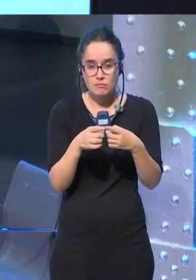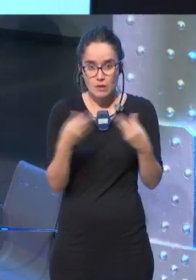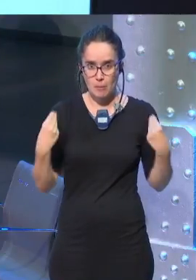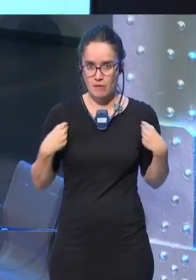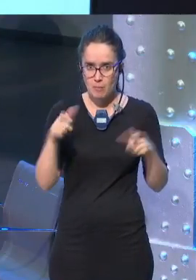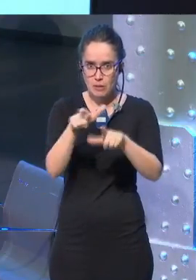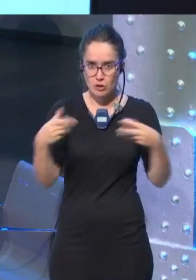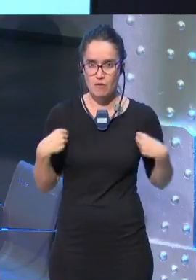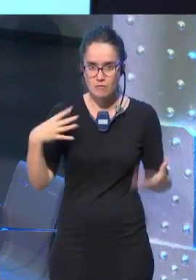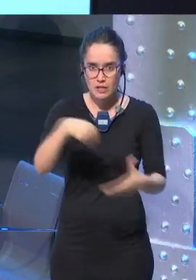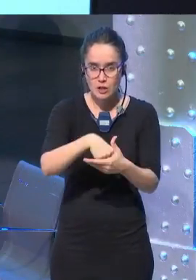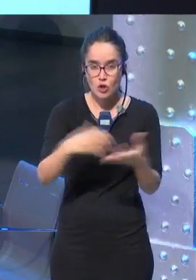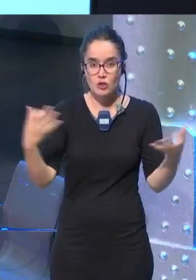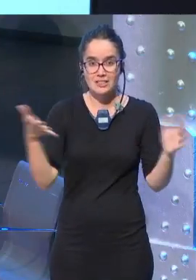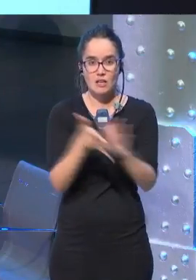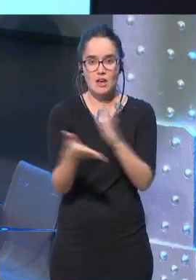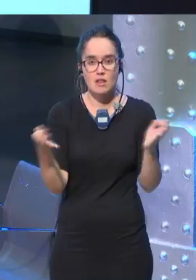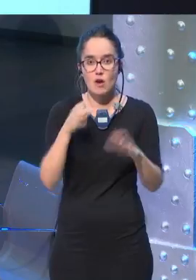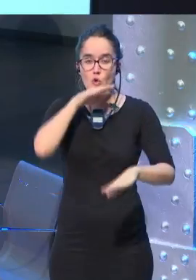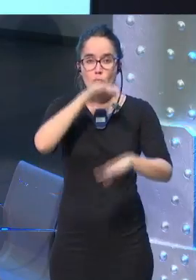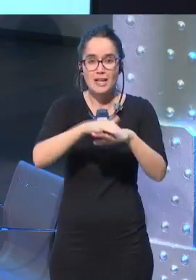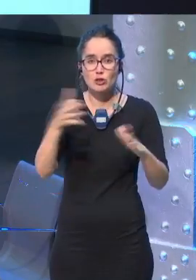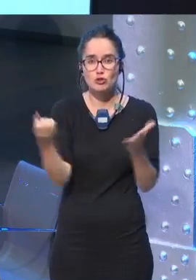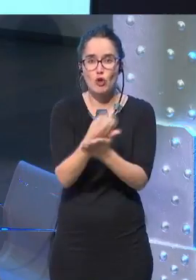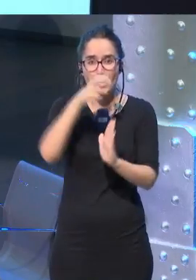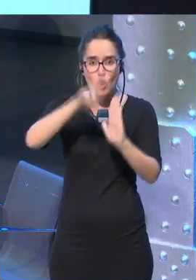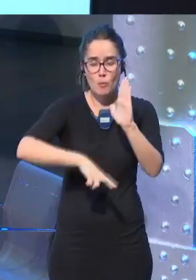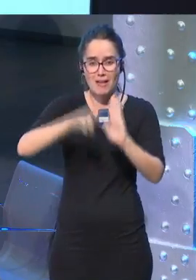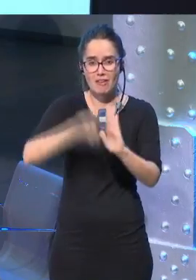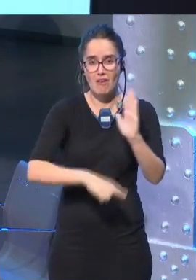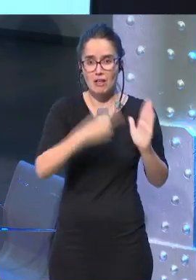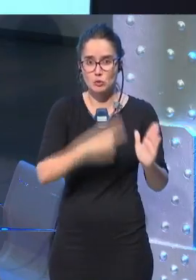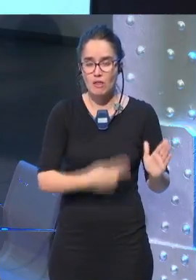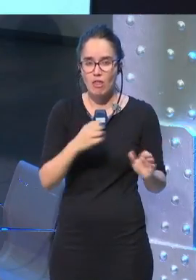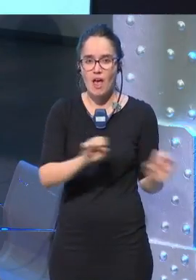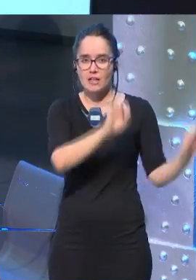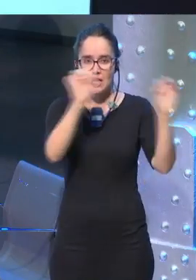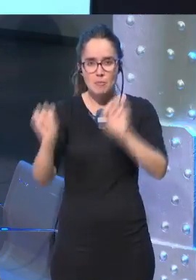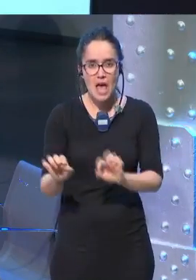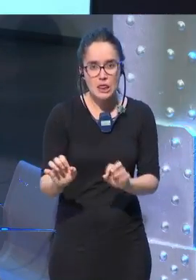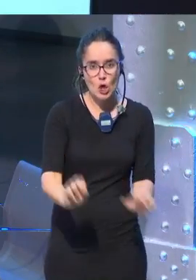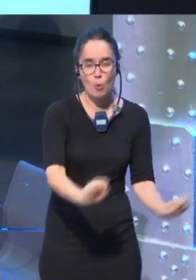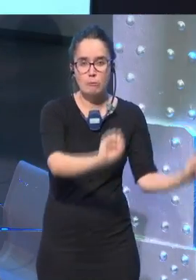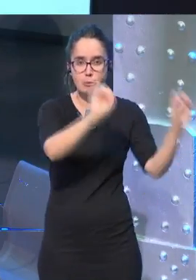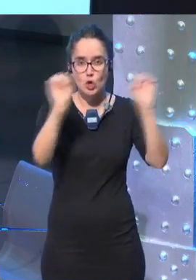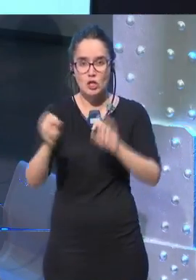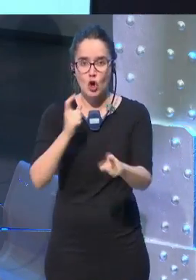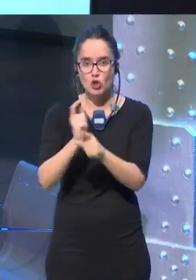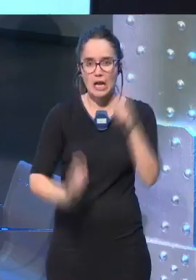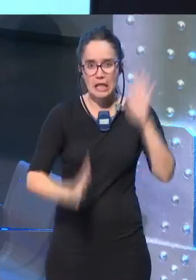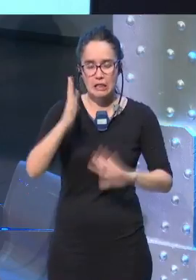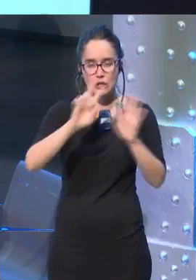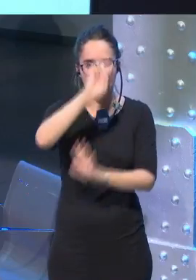habitado y tiene que cumplir todas las regulaciones suizas de aislamiento, protección